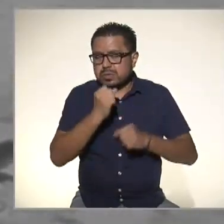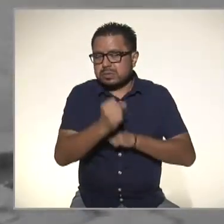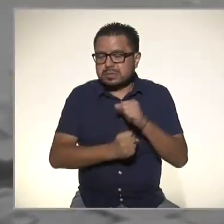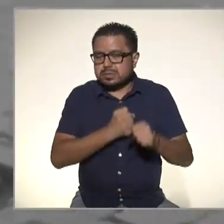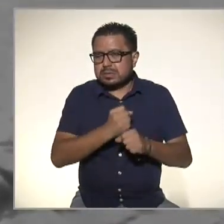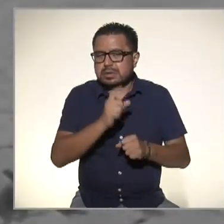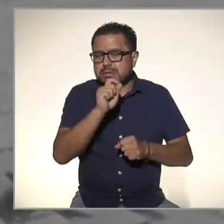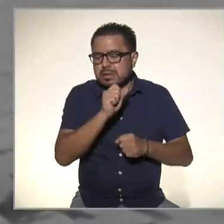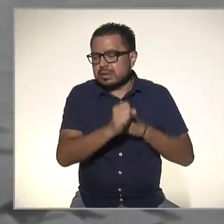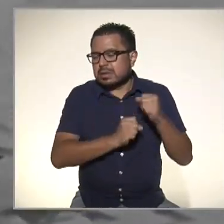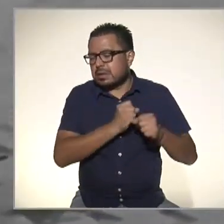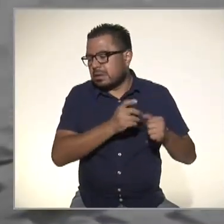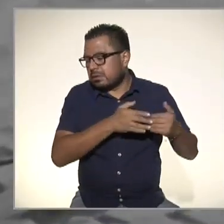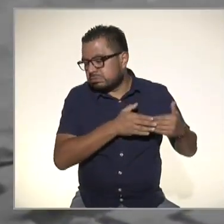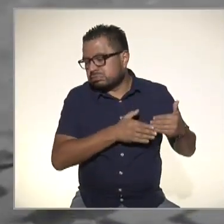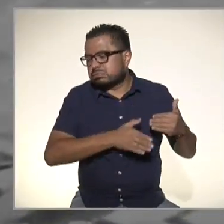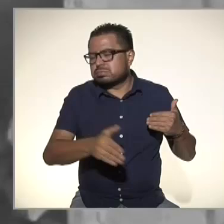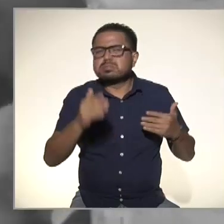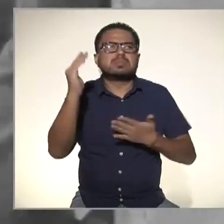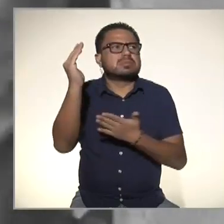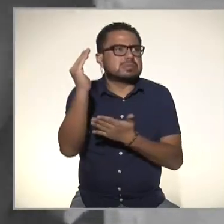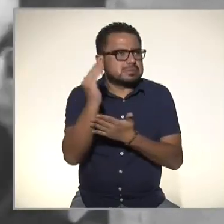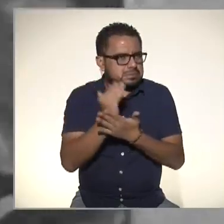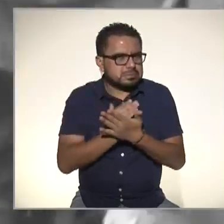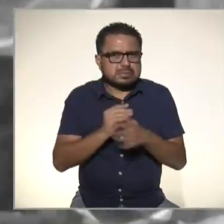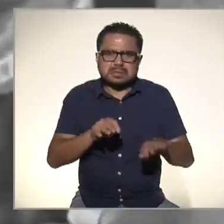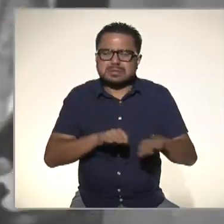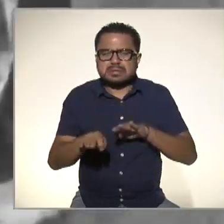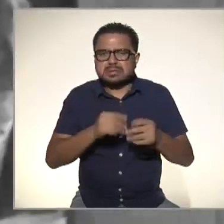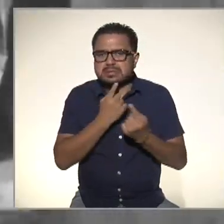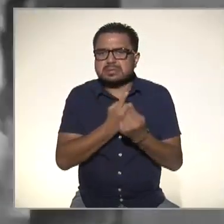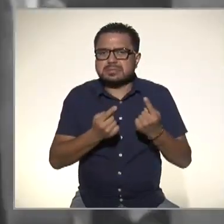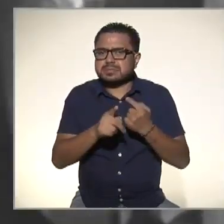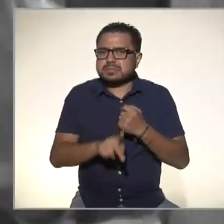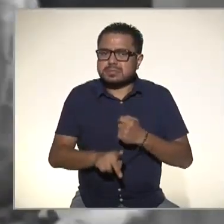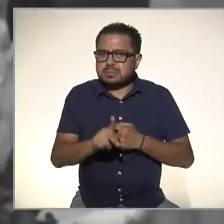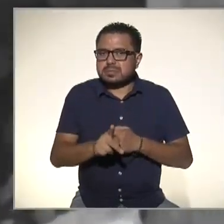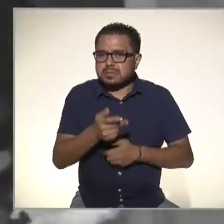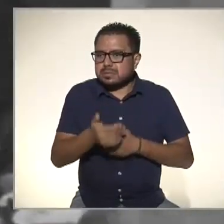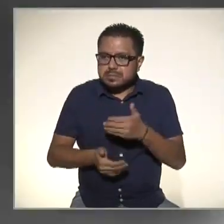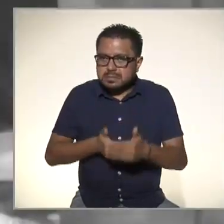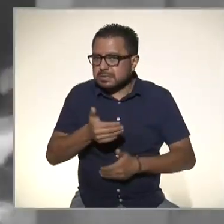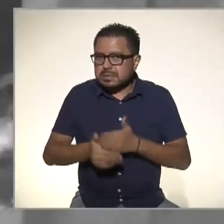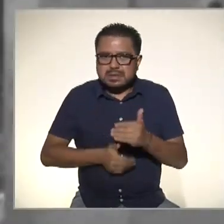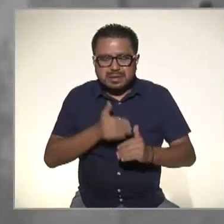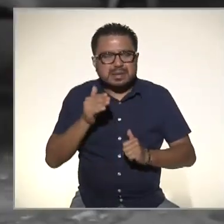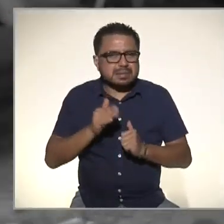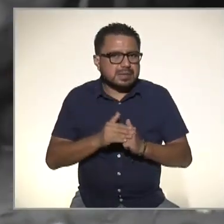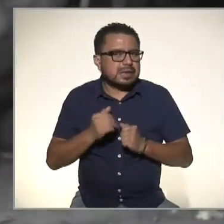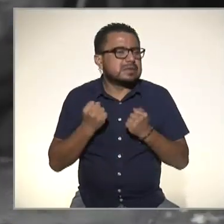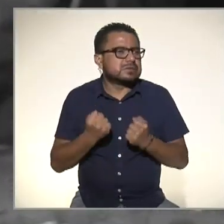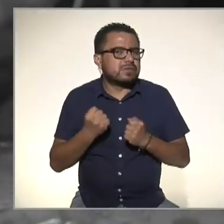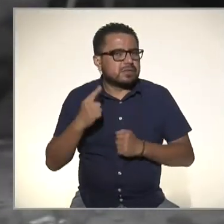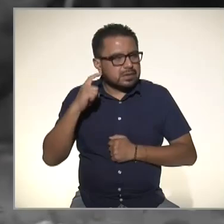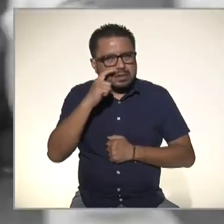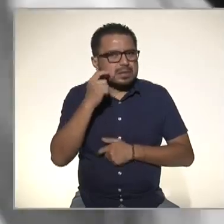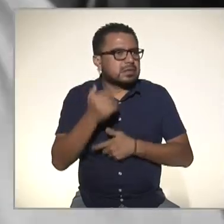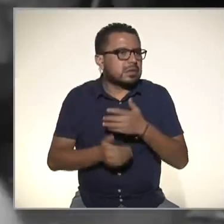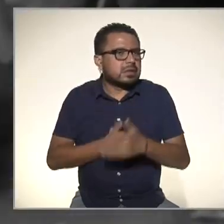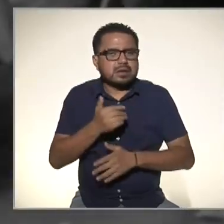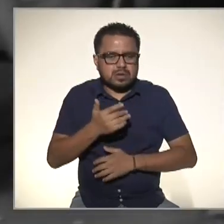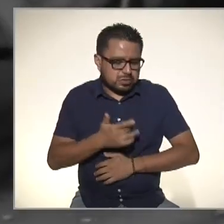se ha avanzado mucho en la reducción del trabajo infantil, pero los progresos han sido más lentos con el tiempo. Se